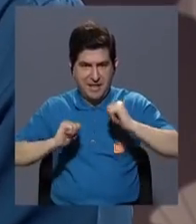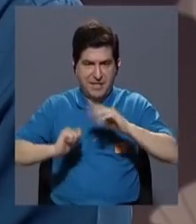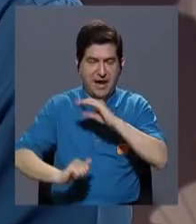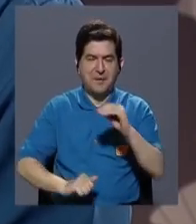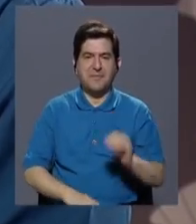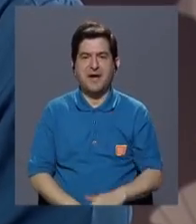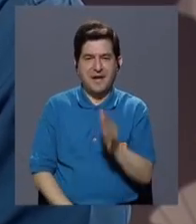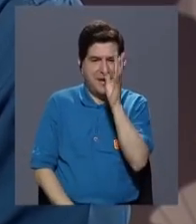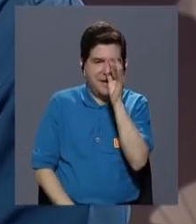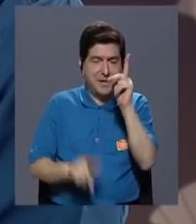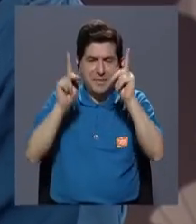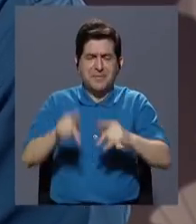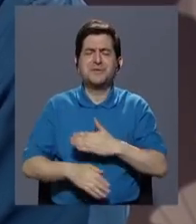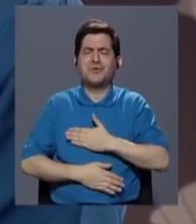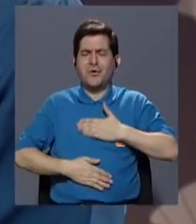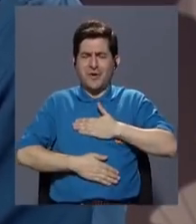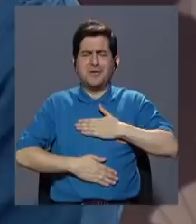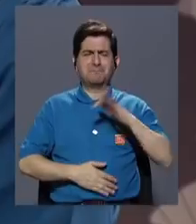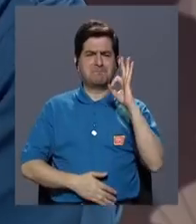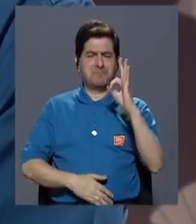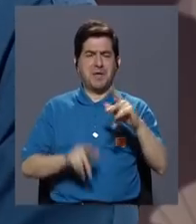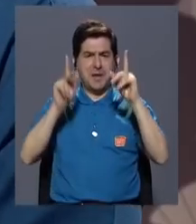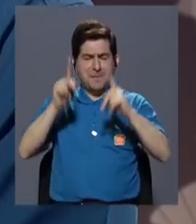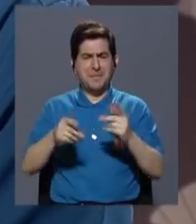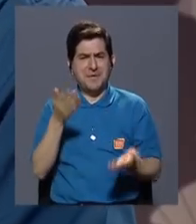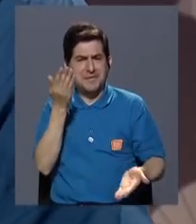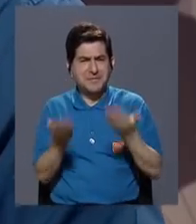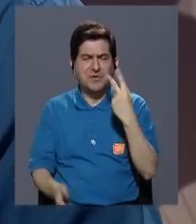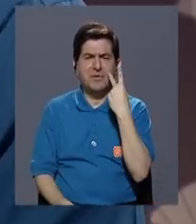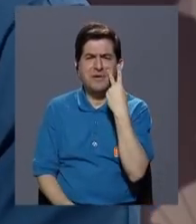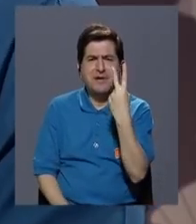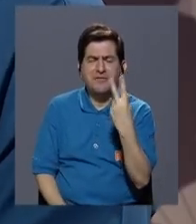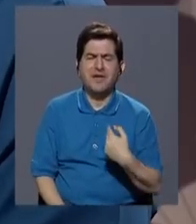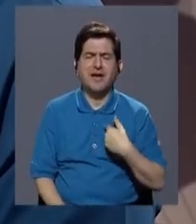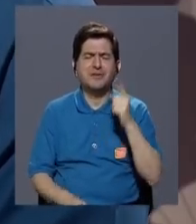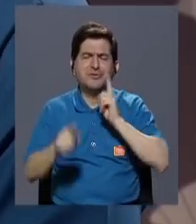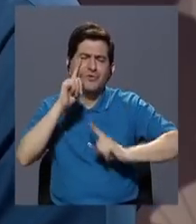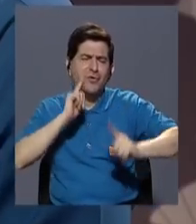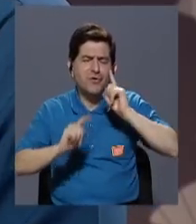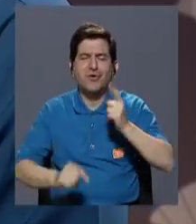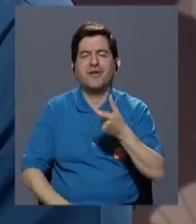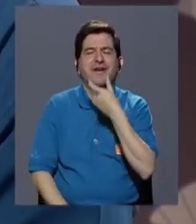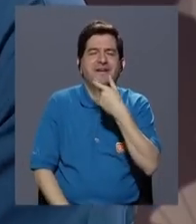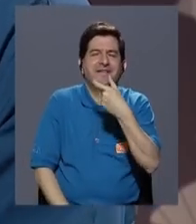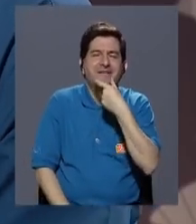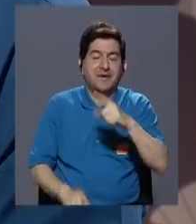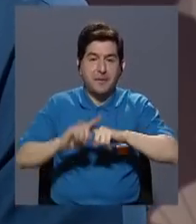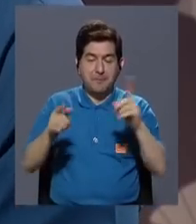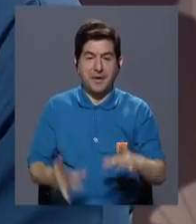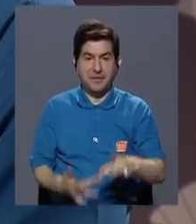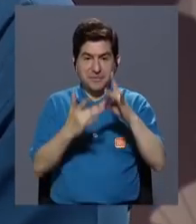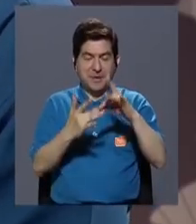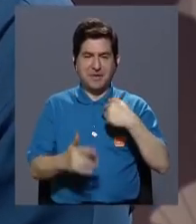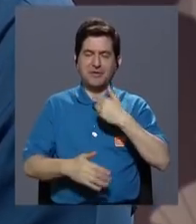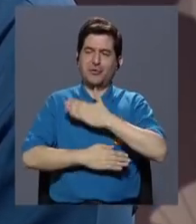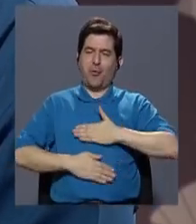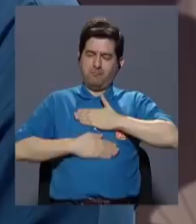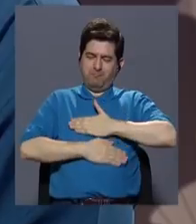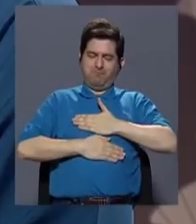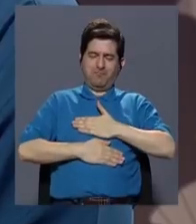la pase bien que mucha gente pase es como mira lloré me reí pero ante todo la pasé muy bien entonces lo que hay un viaje emocional